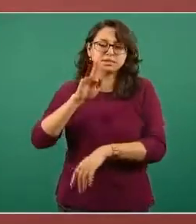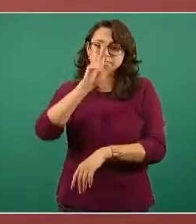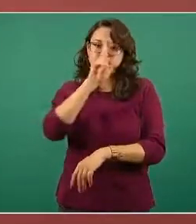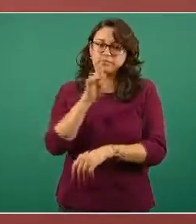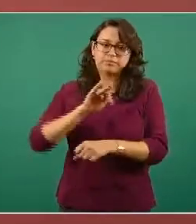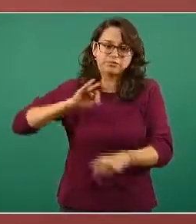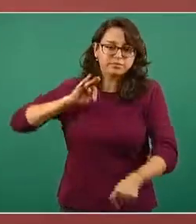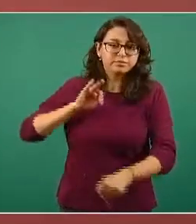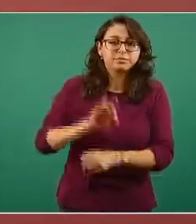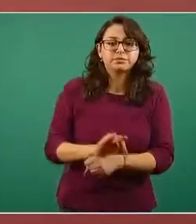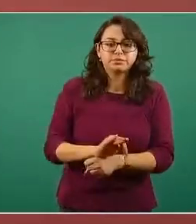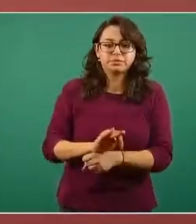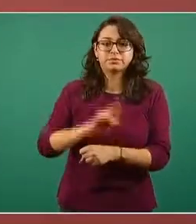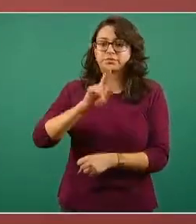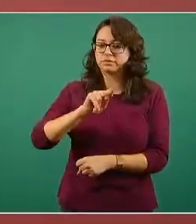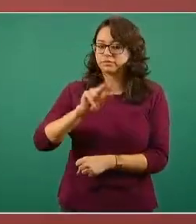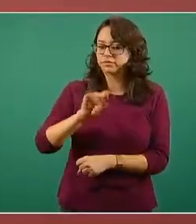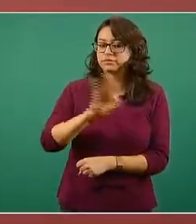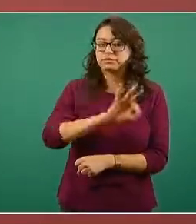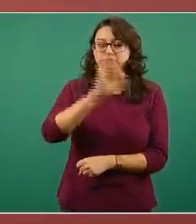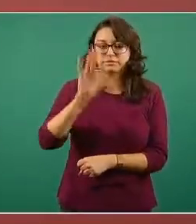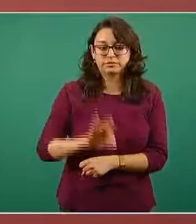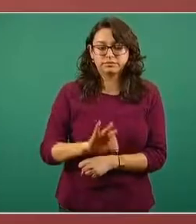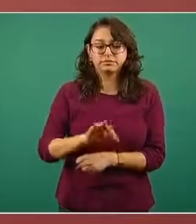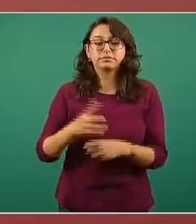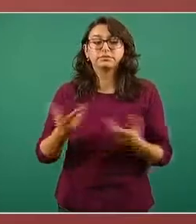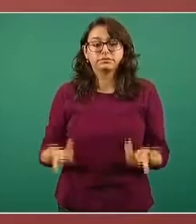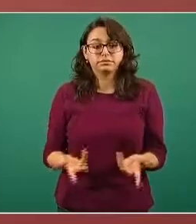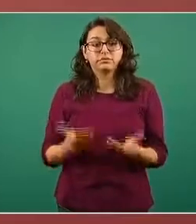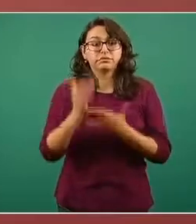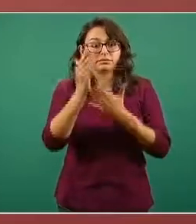notorio en la protección. Se reduce